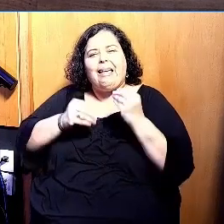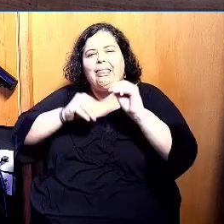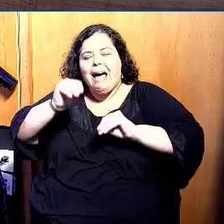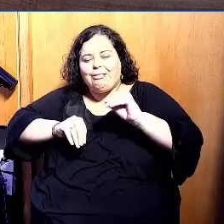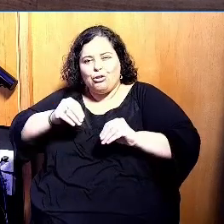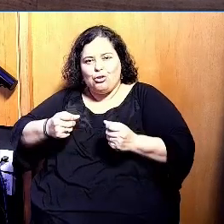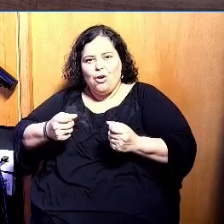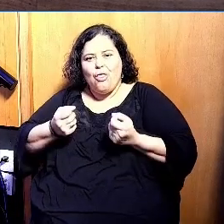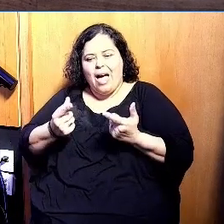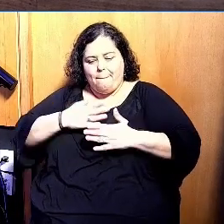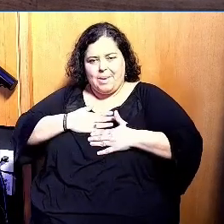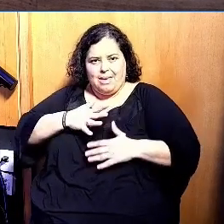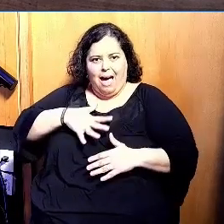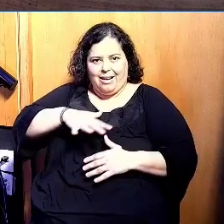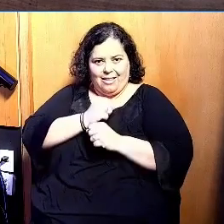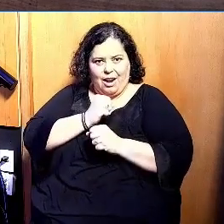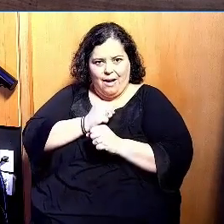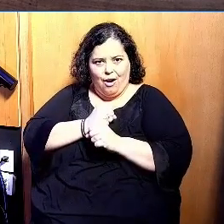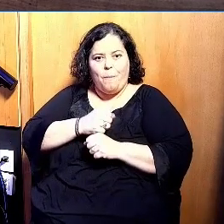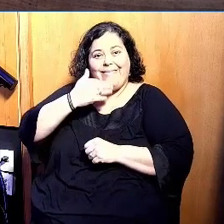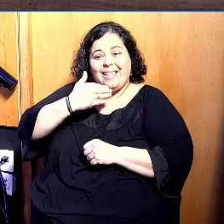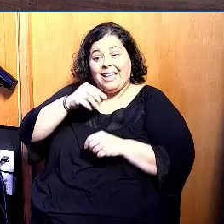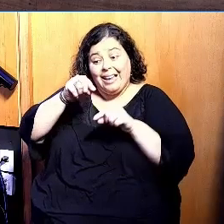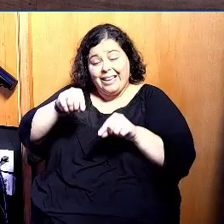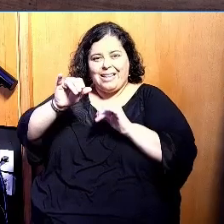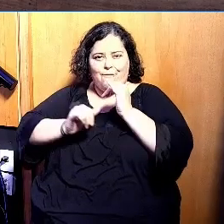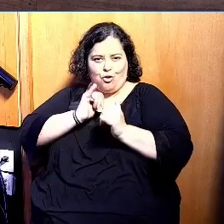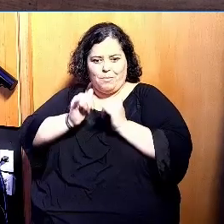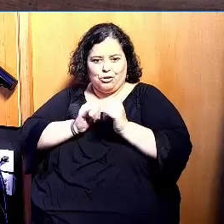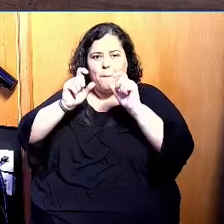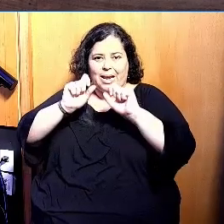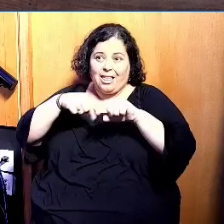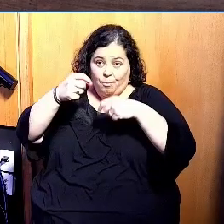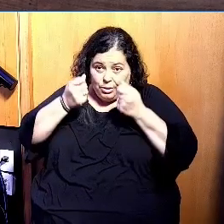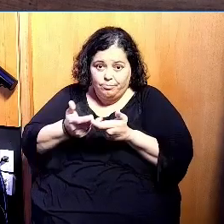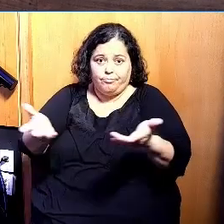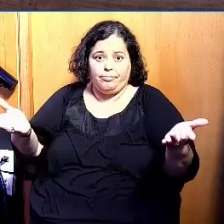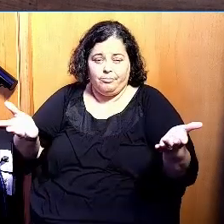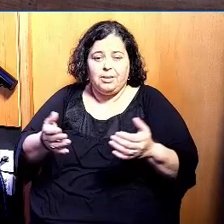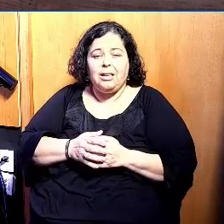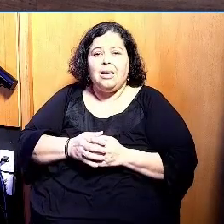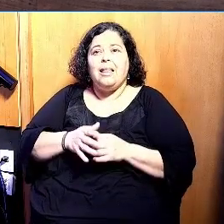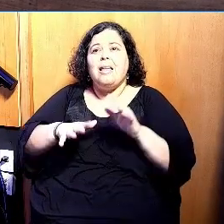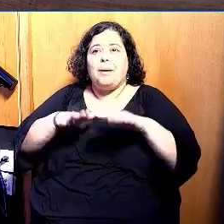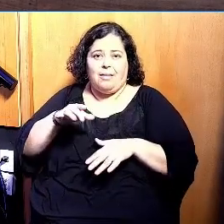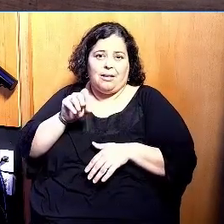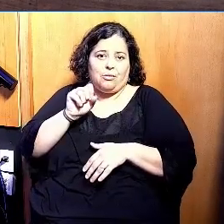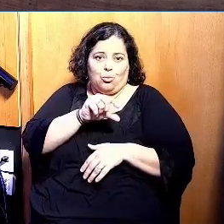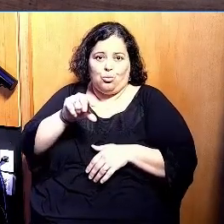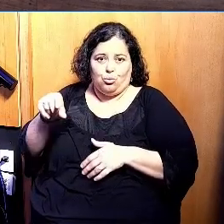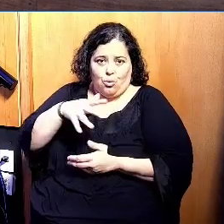para pararme, entenderlos y planificar hacia adelante con los datos que la propia área de negocio va generando.